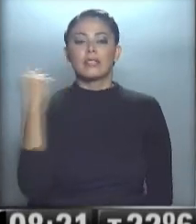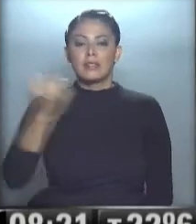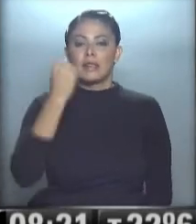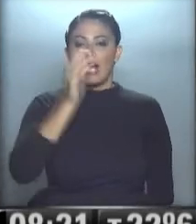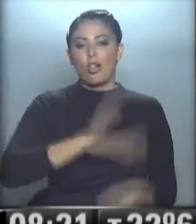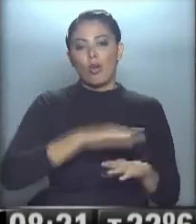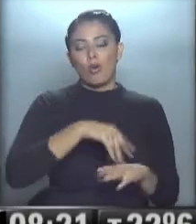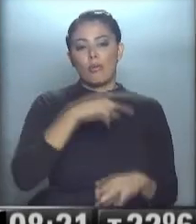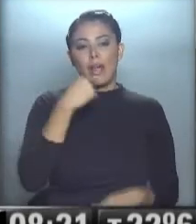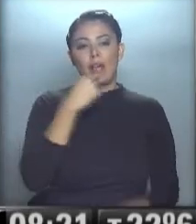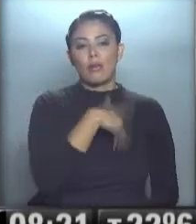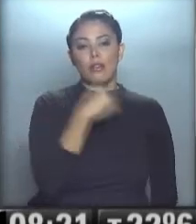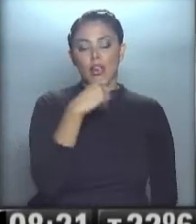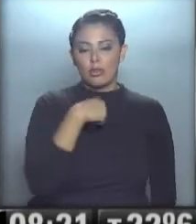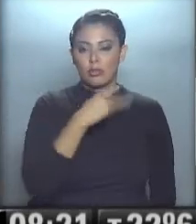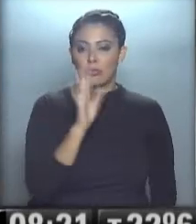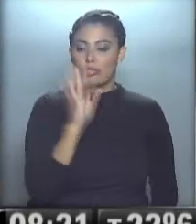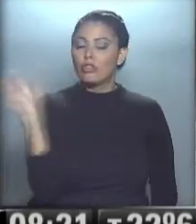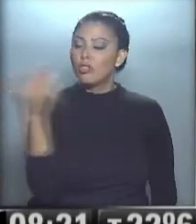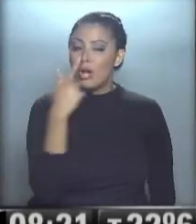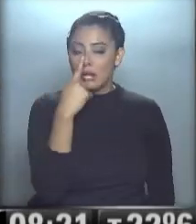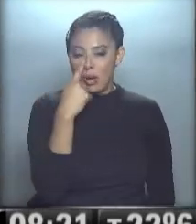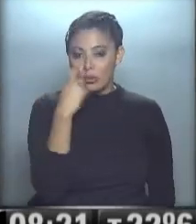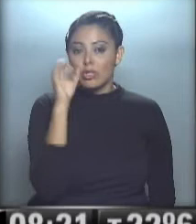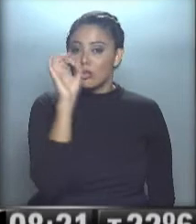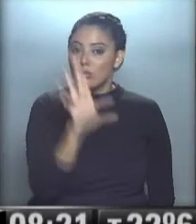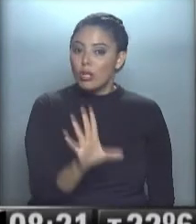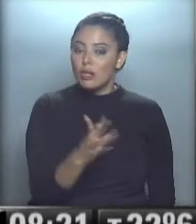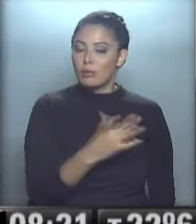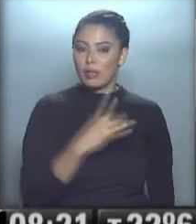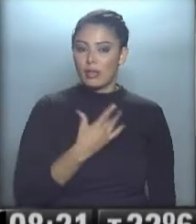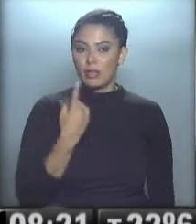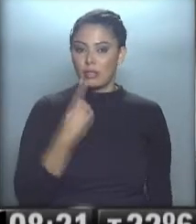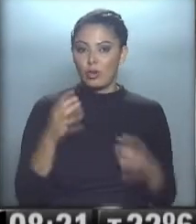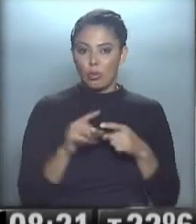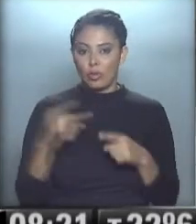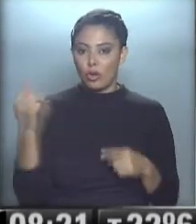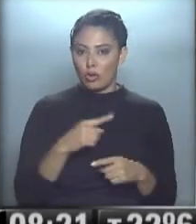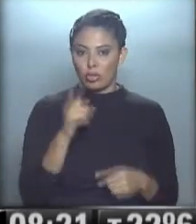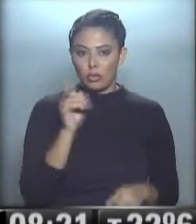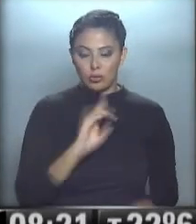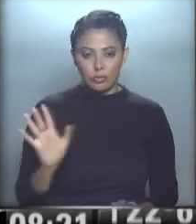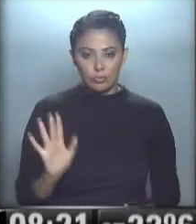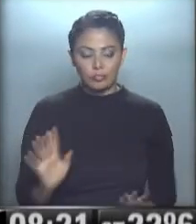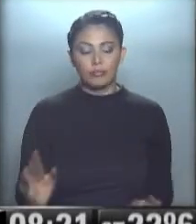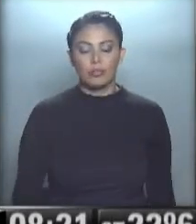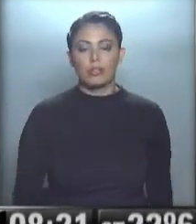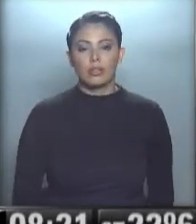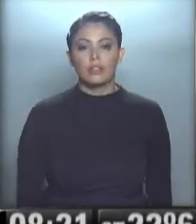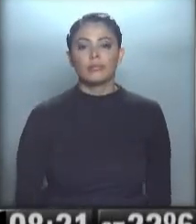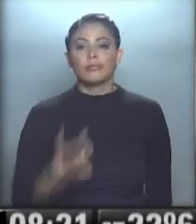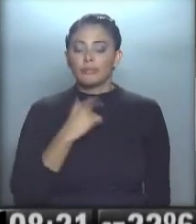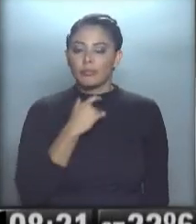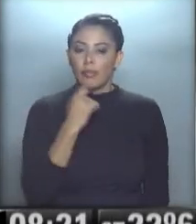los gobiernos. Todos se dan cuenta de eso, salvo los dirigentes políticos de la oposición. En definitiva, lo que